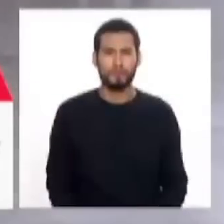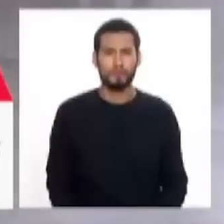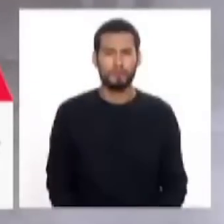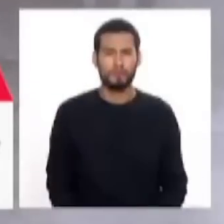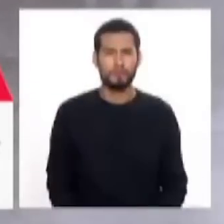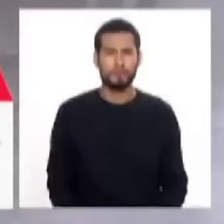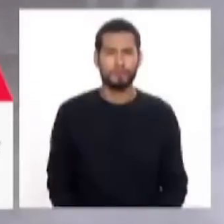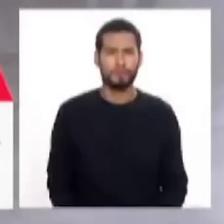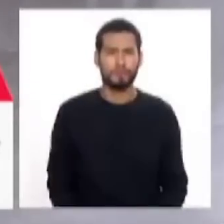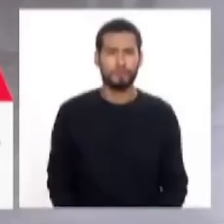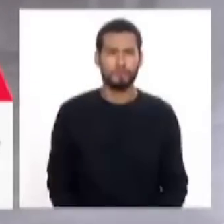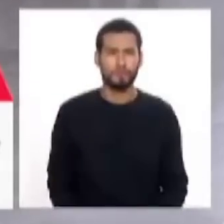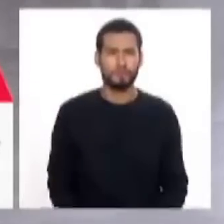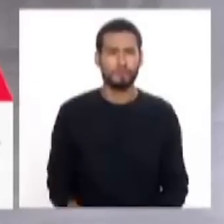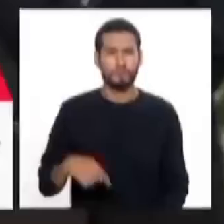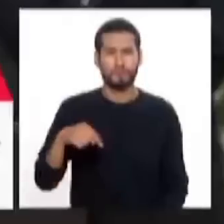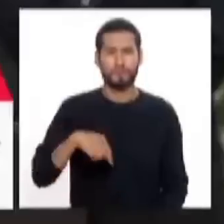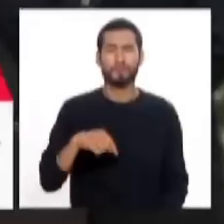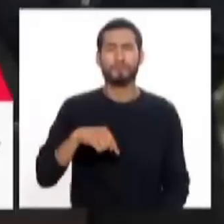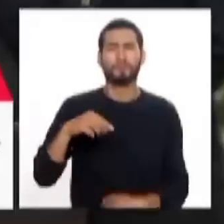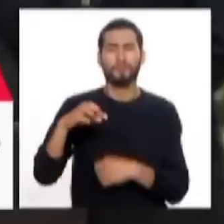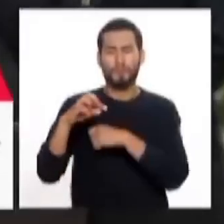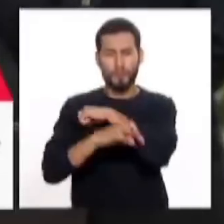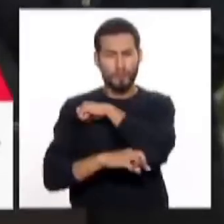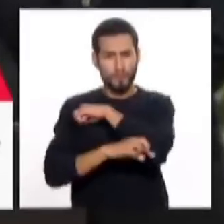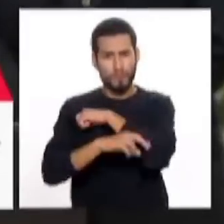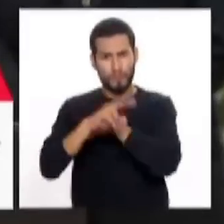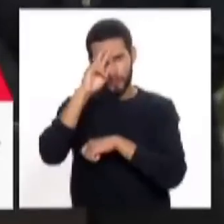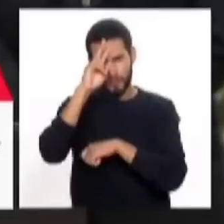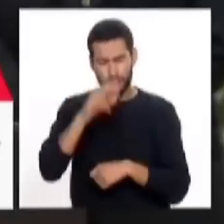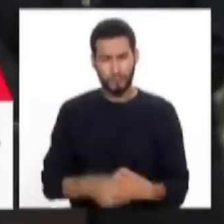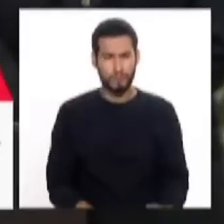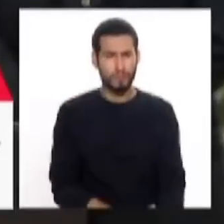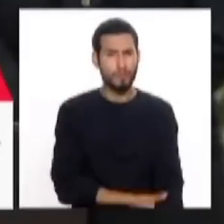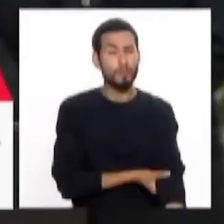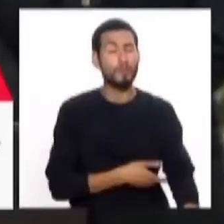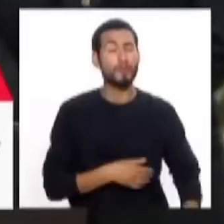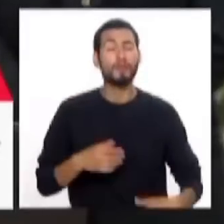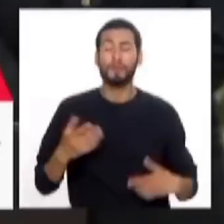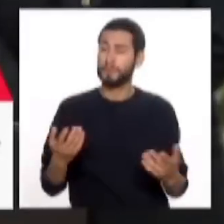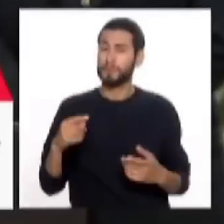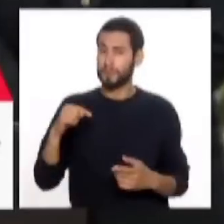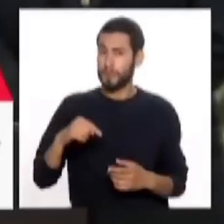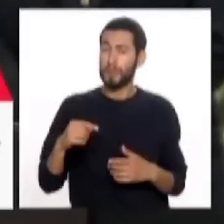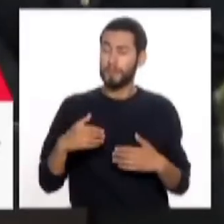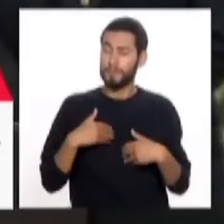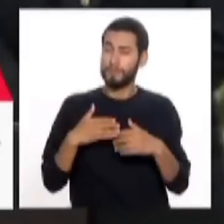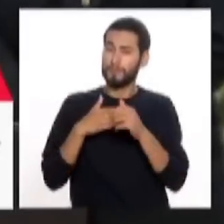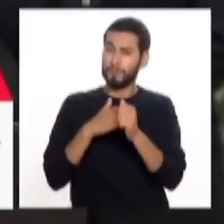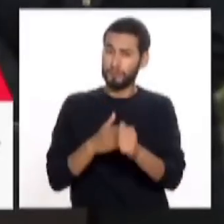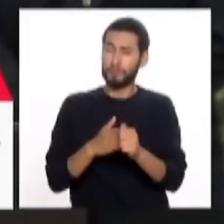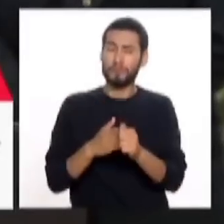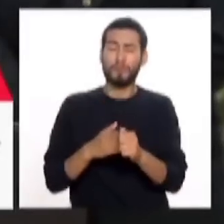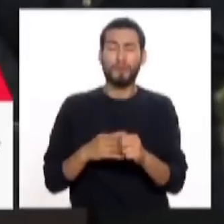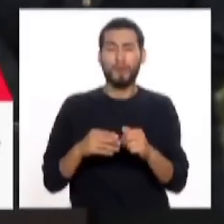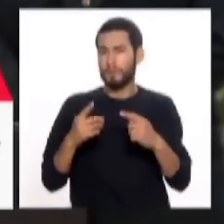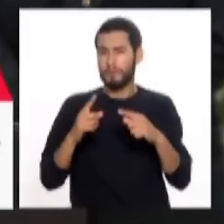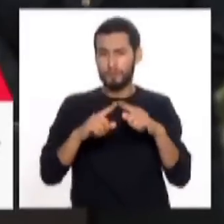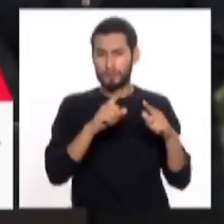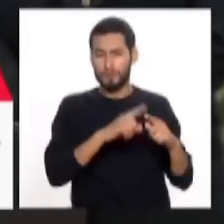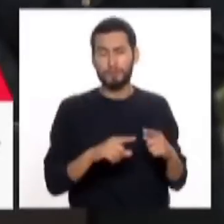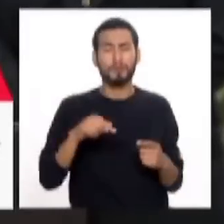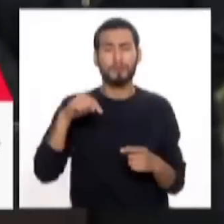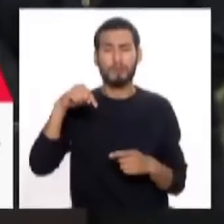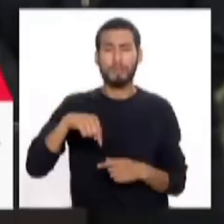Como institución tutelar de la patria, no solo tenemos presencia y liderazgo en el ámbito aeroespacial